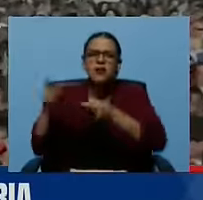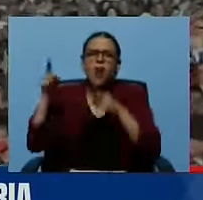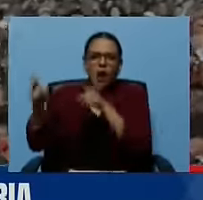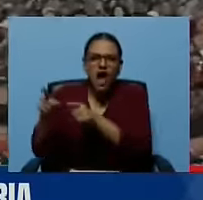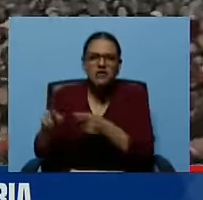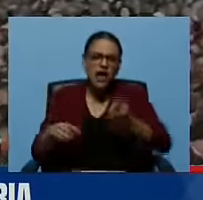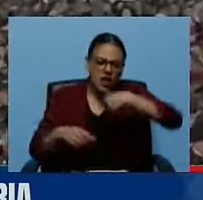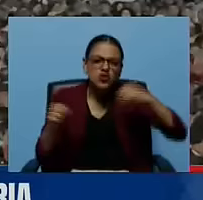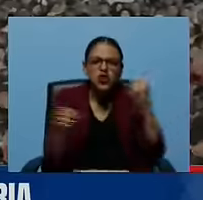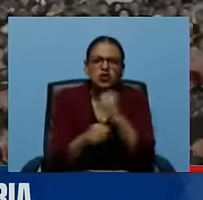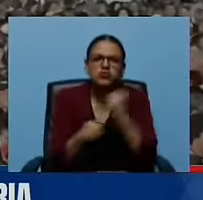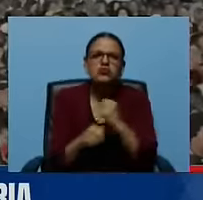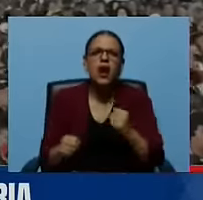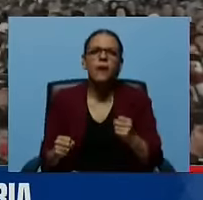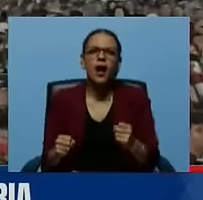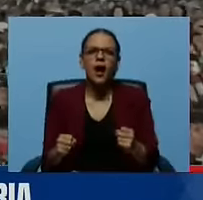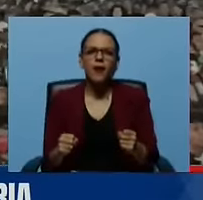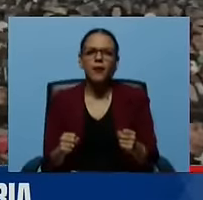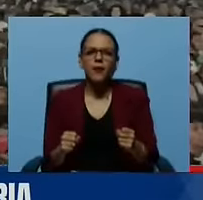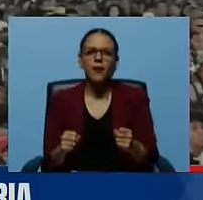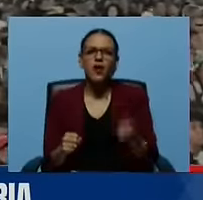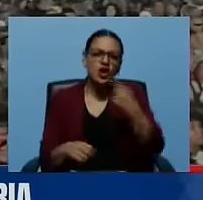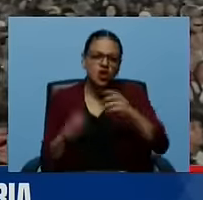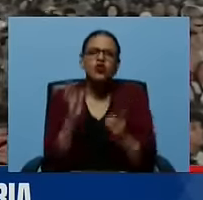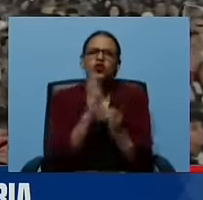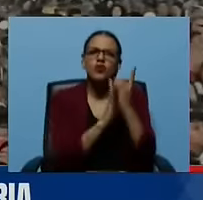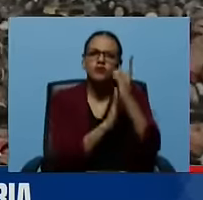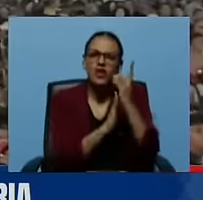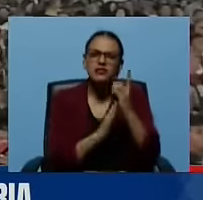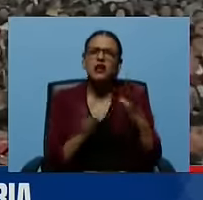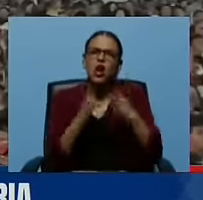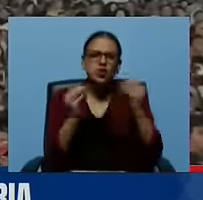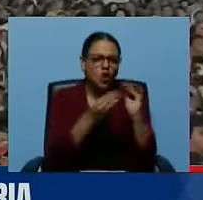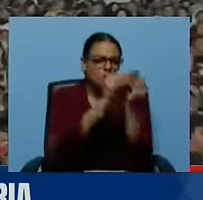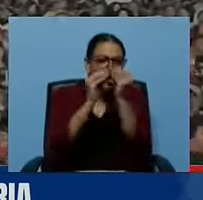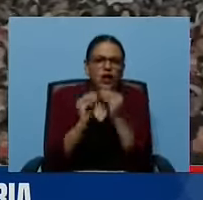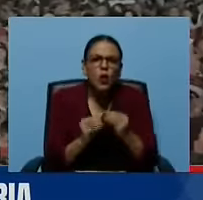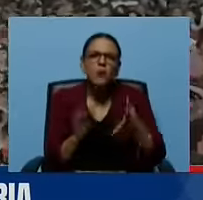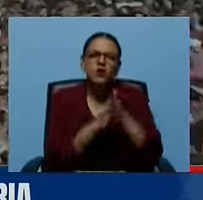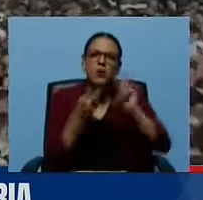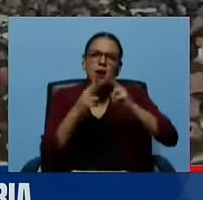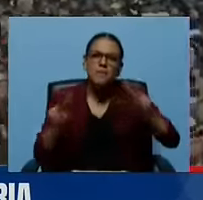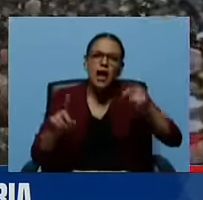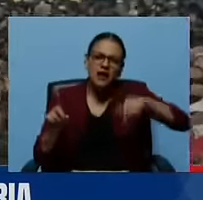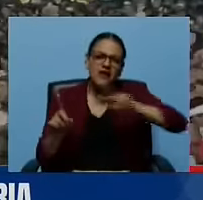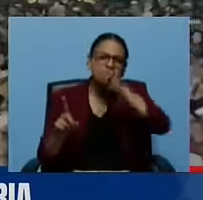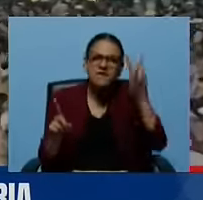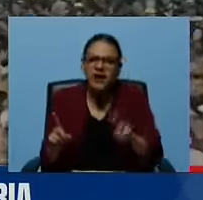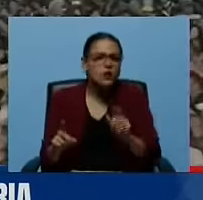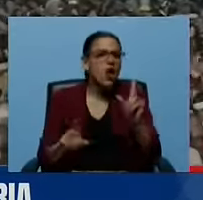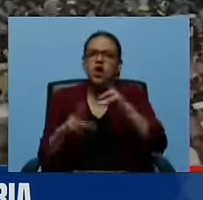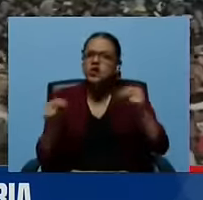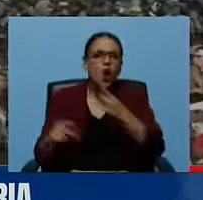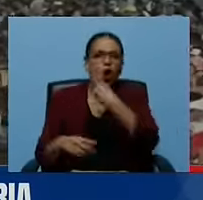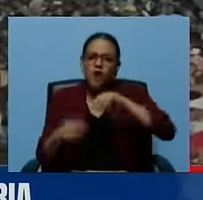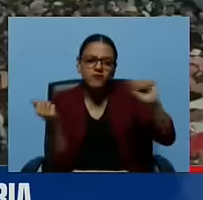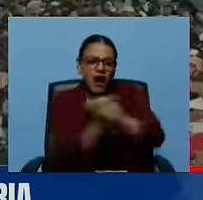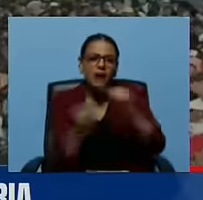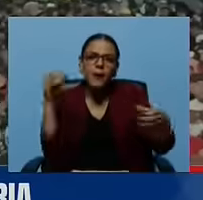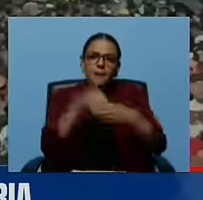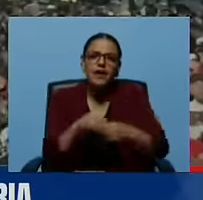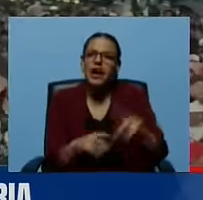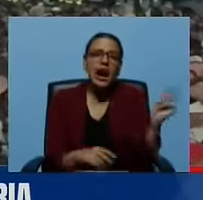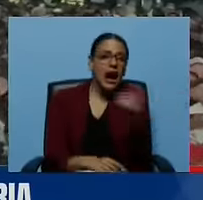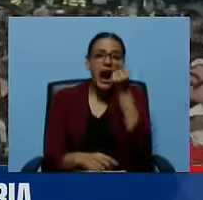el trabajo, el desarrollo, la recuperación y la paz de Venezuela no la va a perturbar